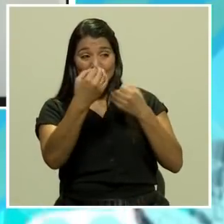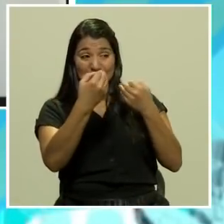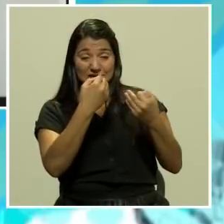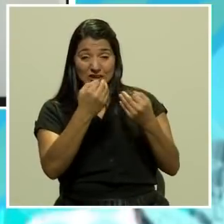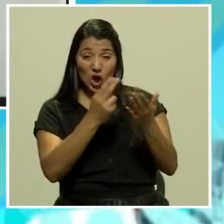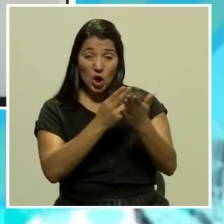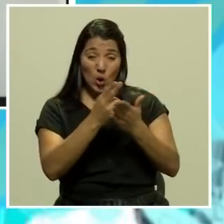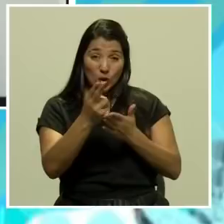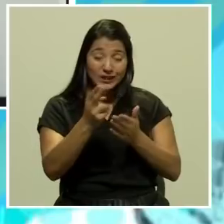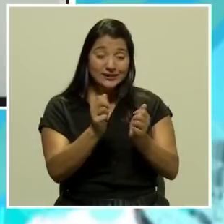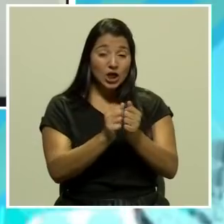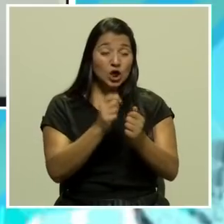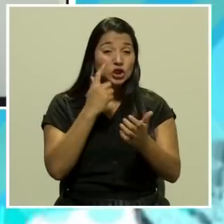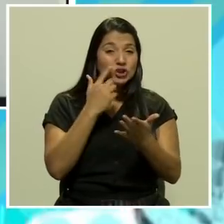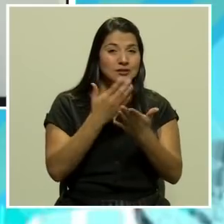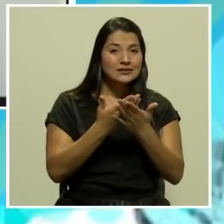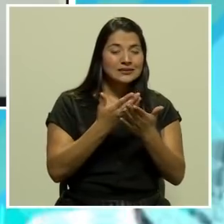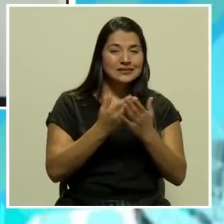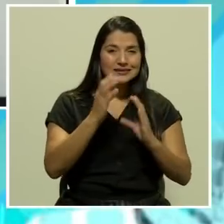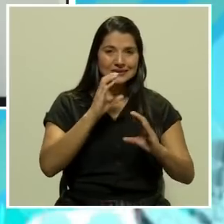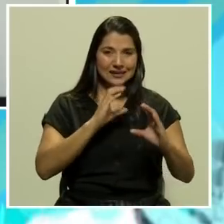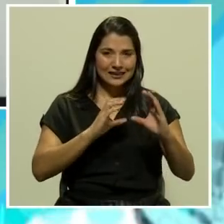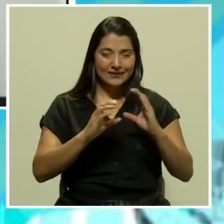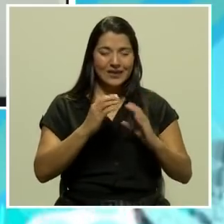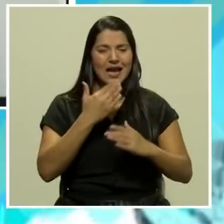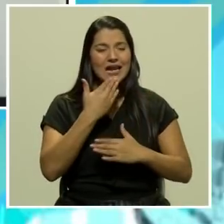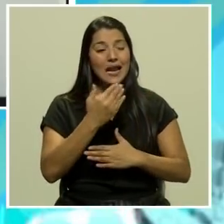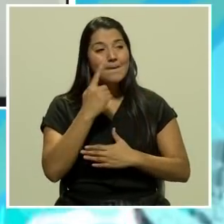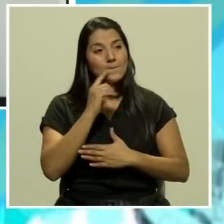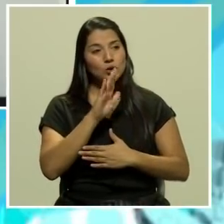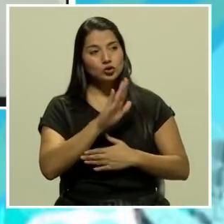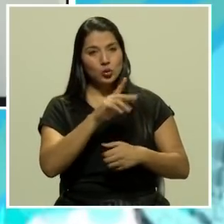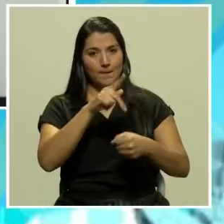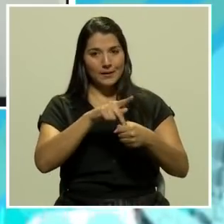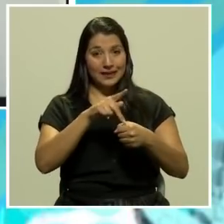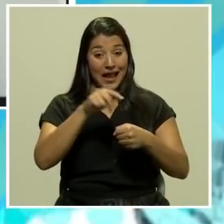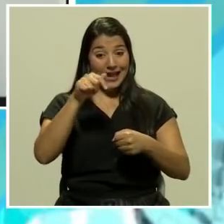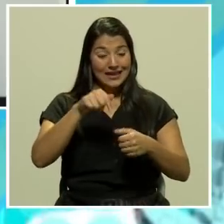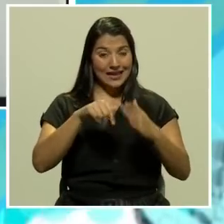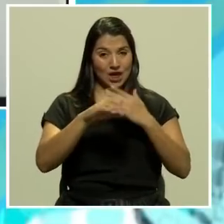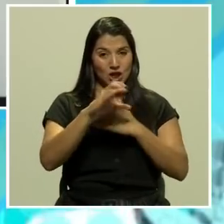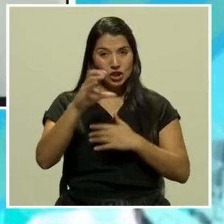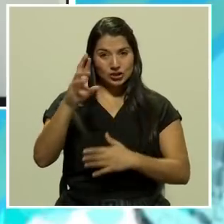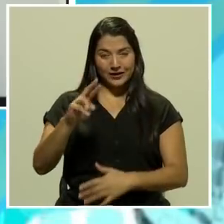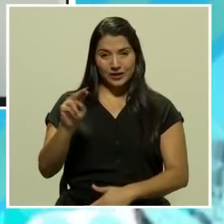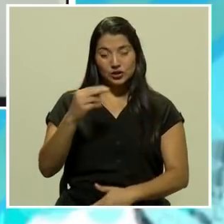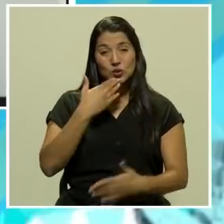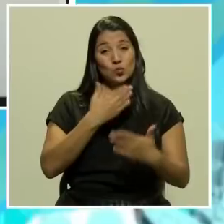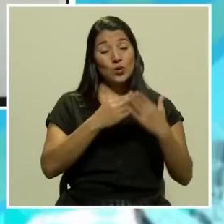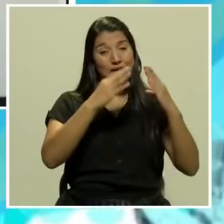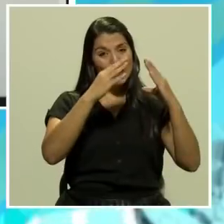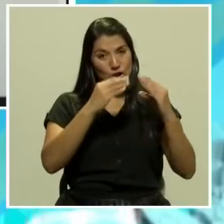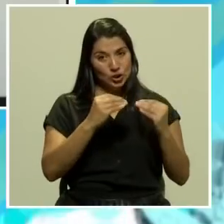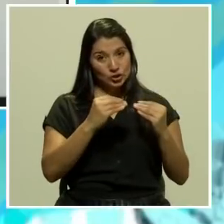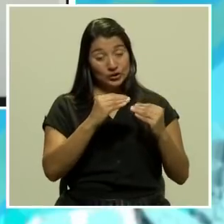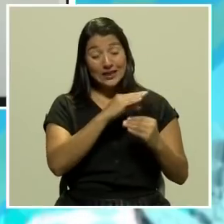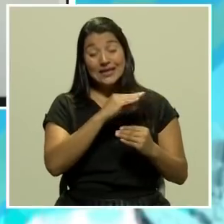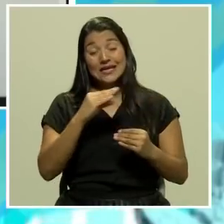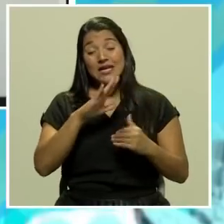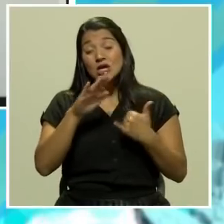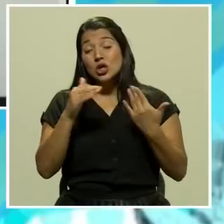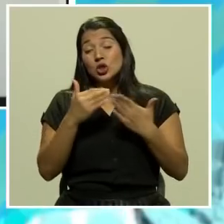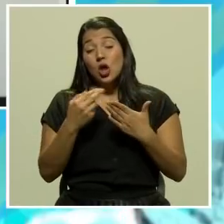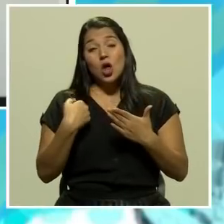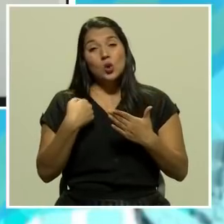documentado, científico. Gracias por su participación en Costa Rica Noticias. Buenas noches y toda